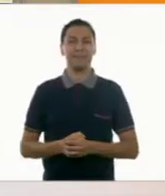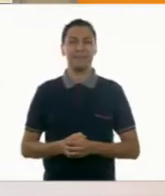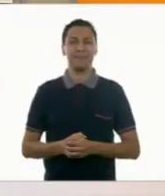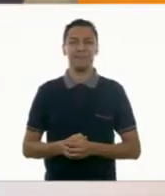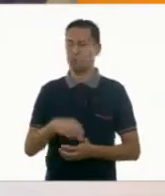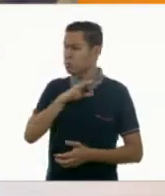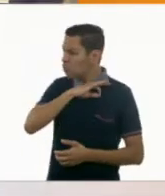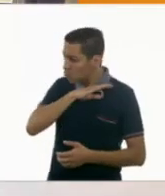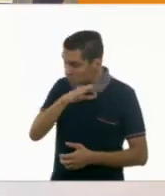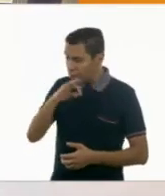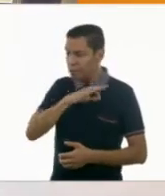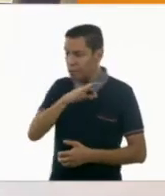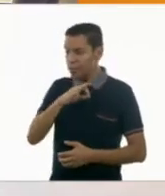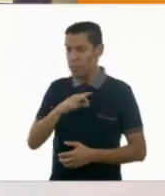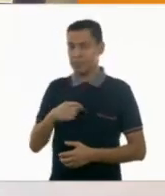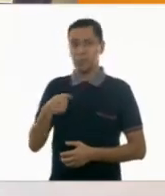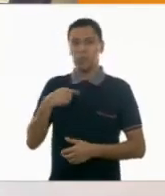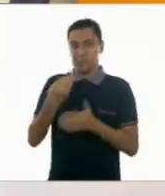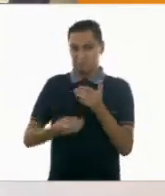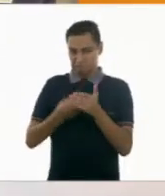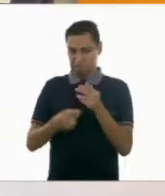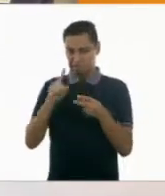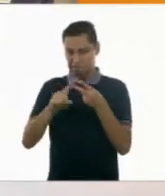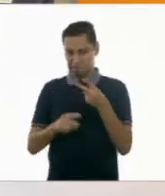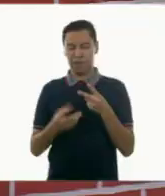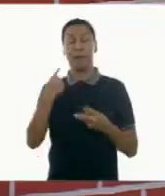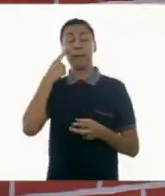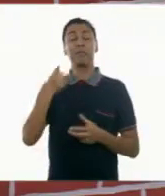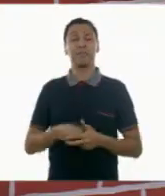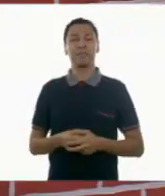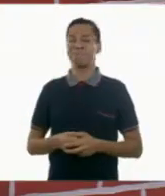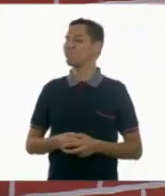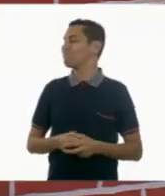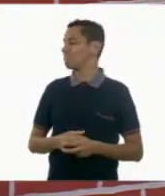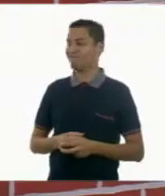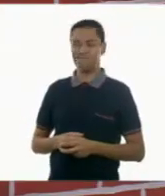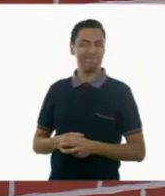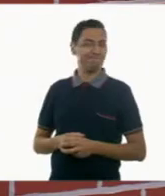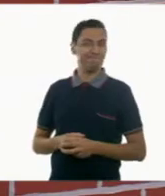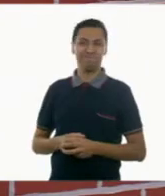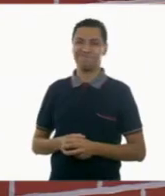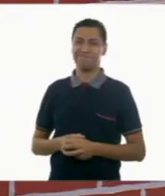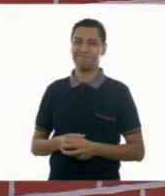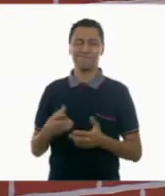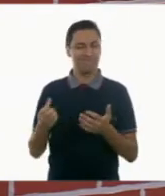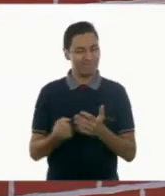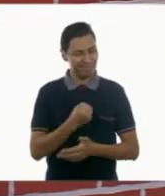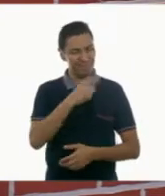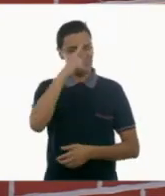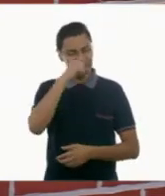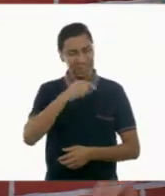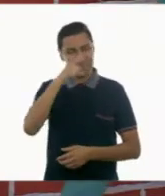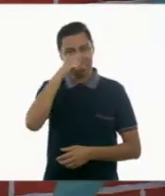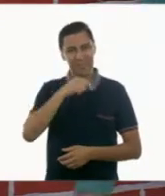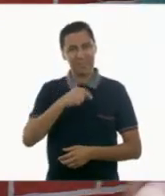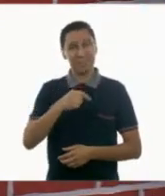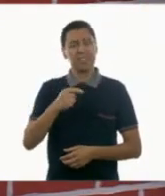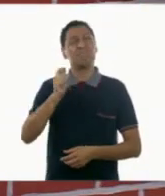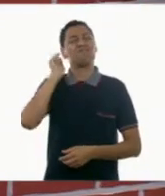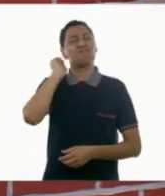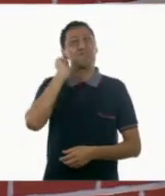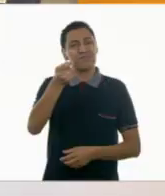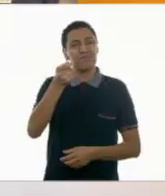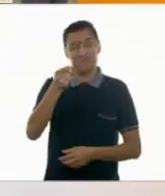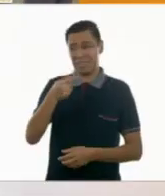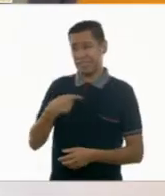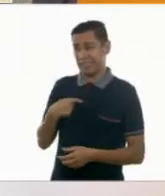Okay. Sí puedes, sí puedes. Sí, por sí, esos sí. Dos puntos. No. Híjole. Ay, no puede ser. ¿Seré muy tramposa si te